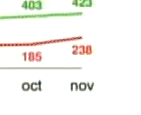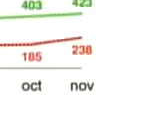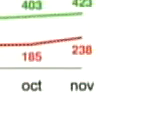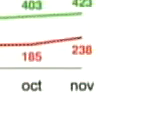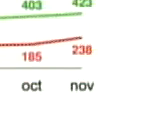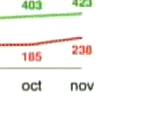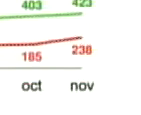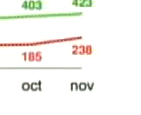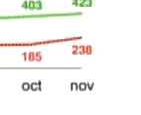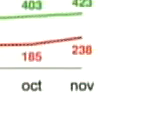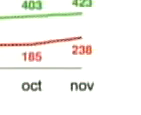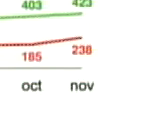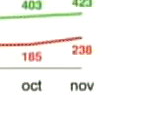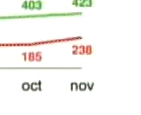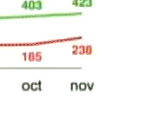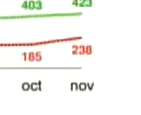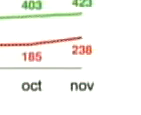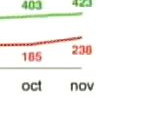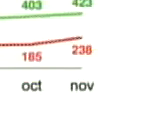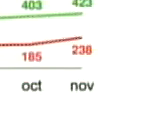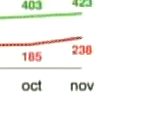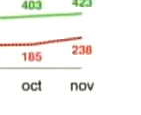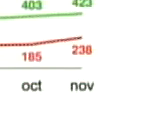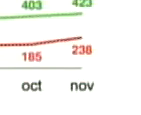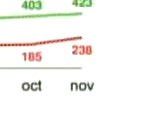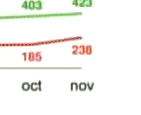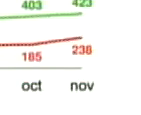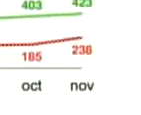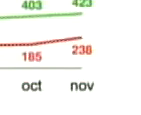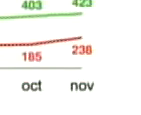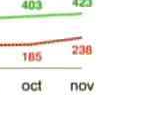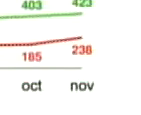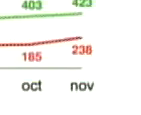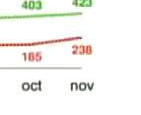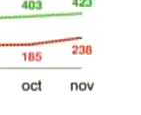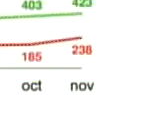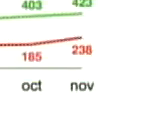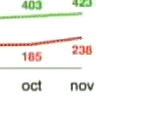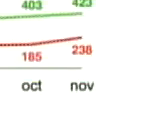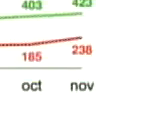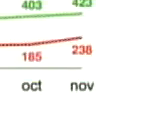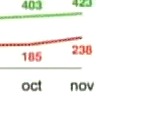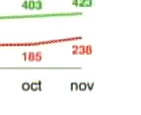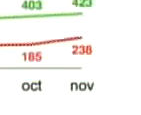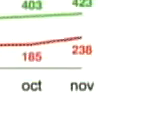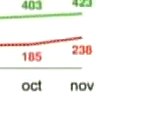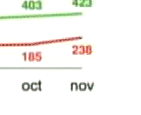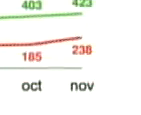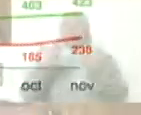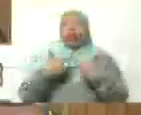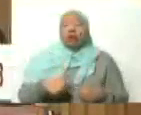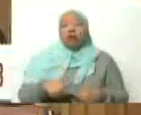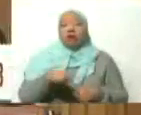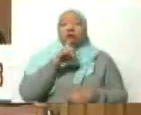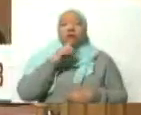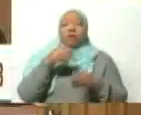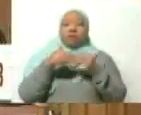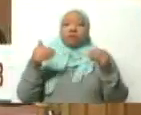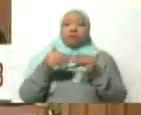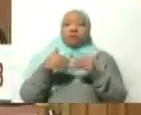demostrado en los canales de pago electrónicos, cómo ha sobrecalentado en unos números astronómicos, lo dio